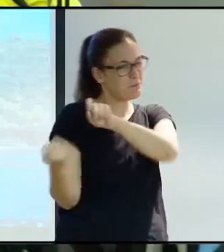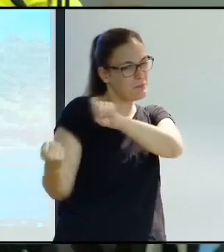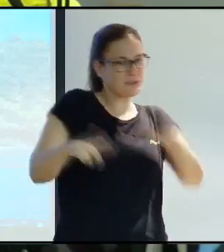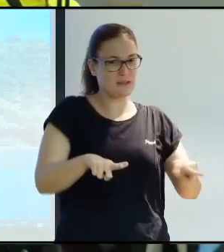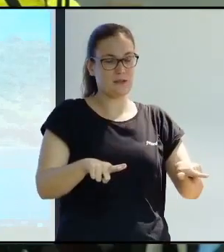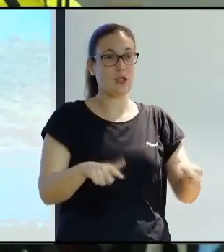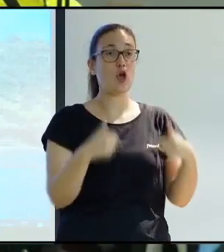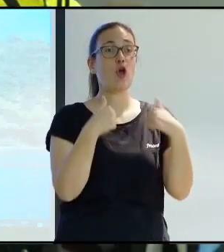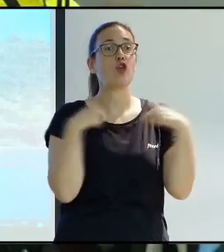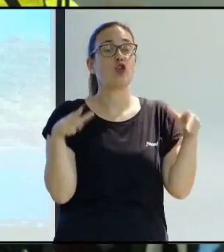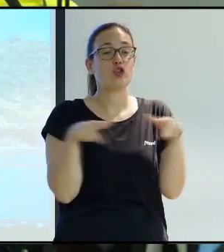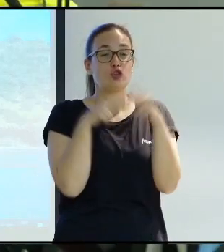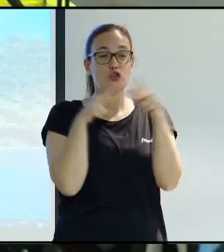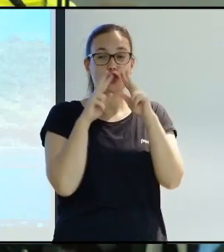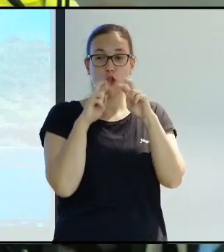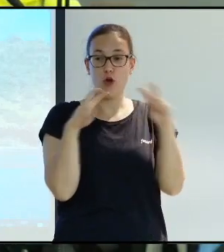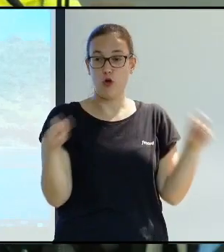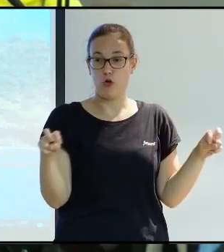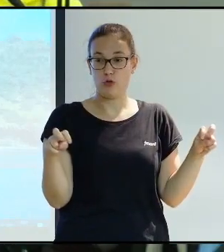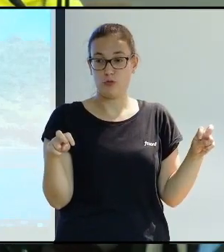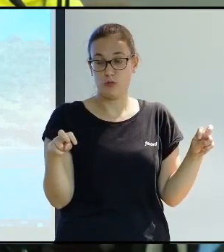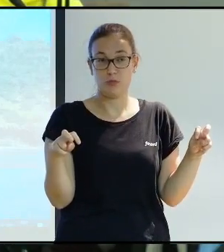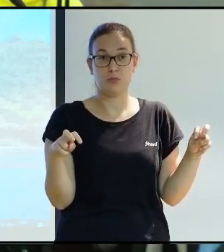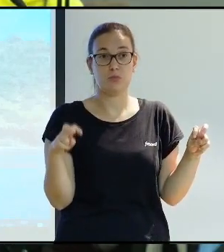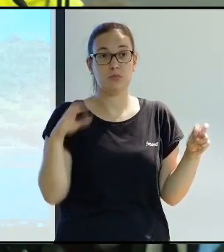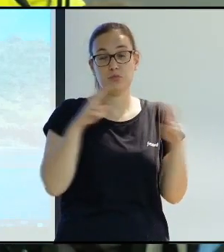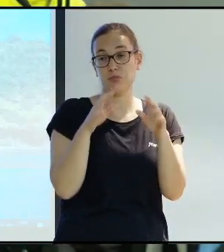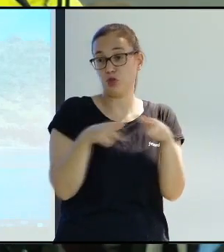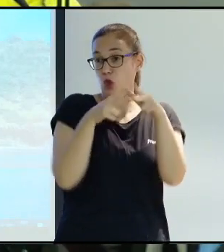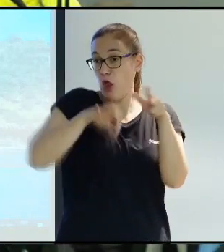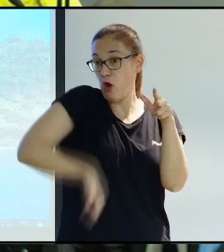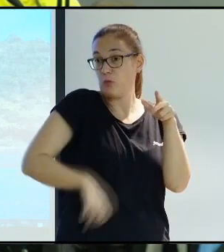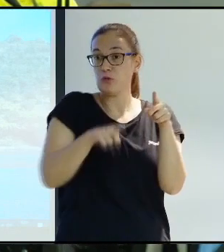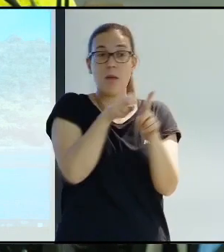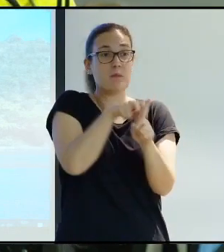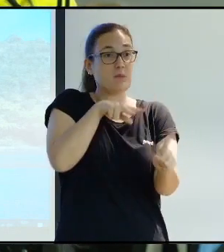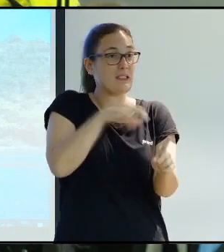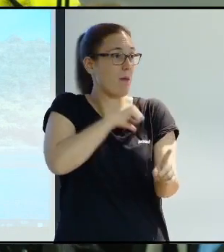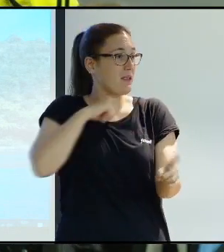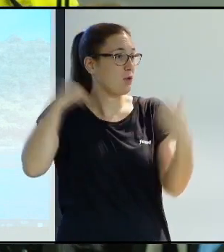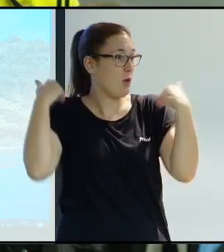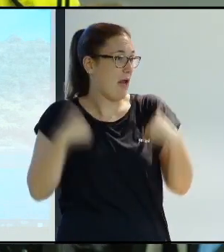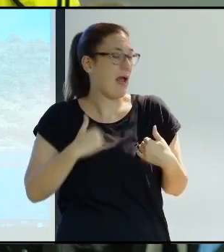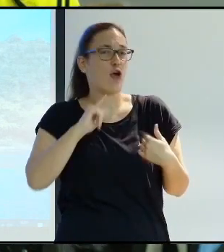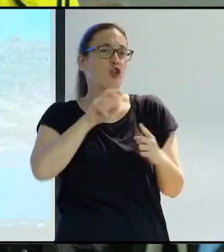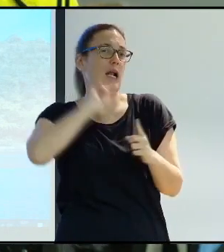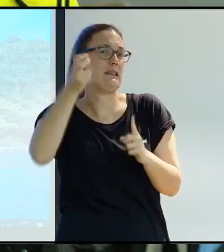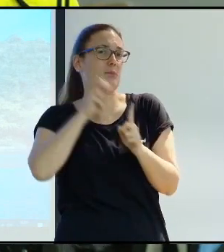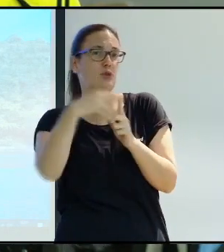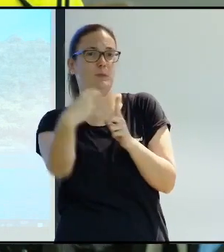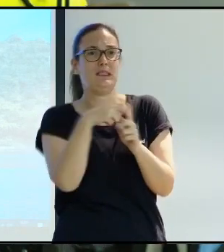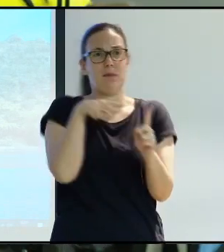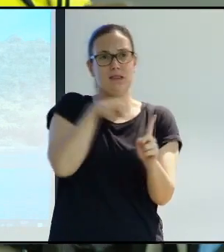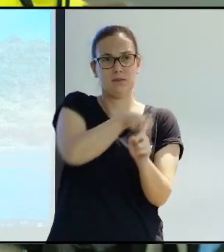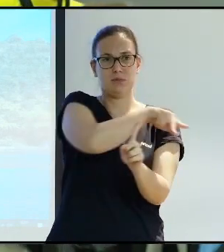Yo soy sociólogo. Esto es importante porque es una perspectiva particular, entre otras de muchas posibles. Y yo venía